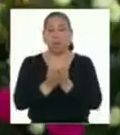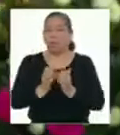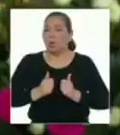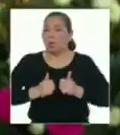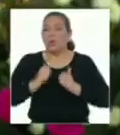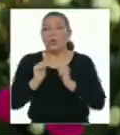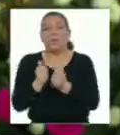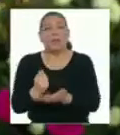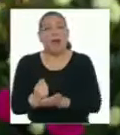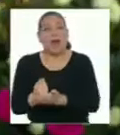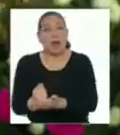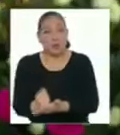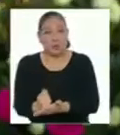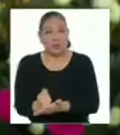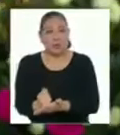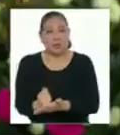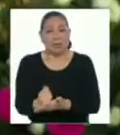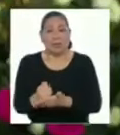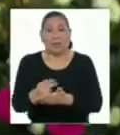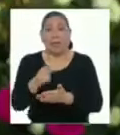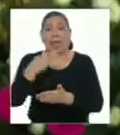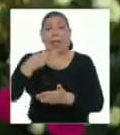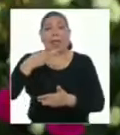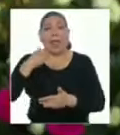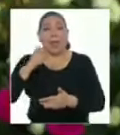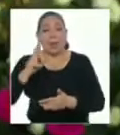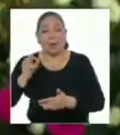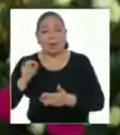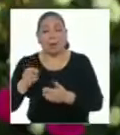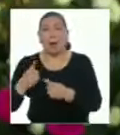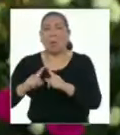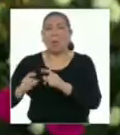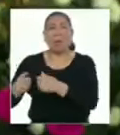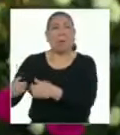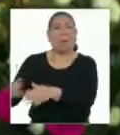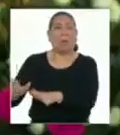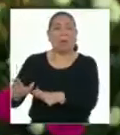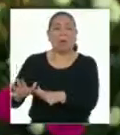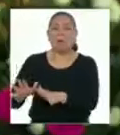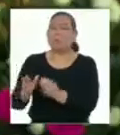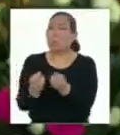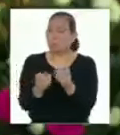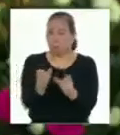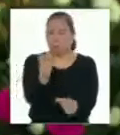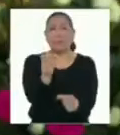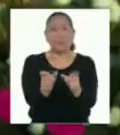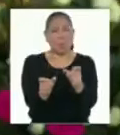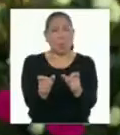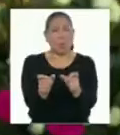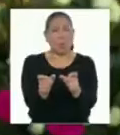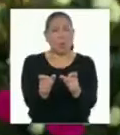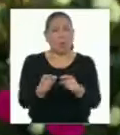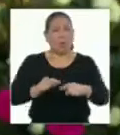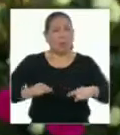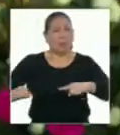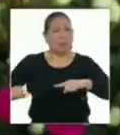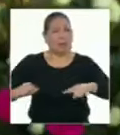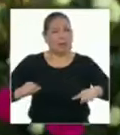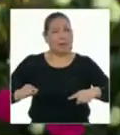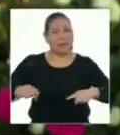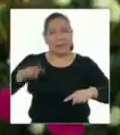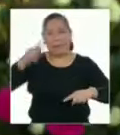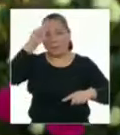En algunos casos de nuestros héroes nacionales los abandonaron muchos peruanos desde la dirigencia del